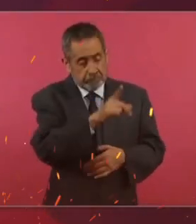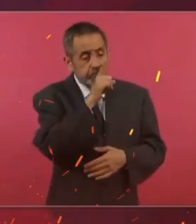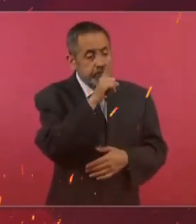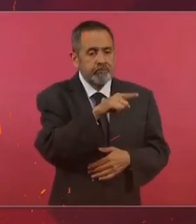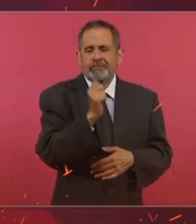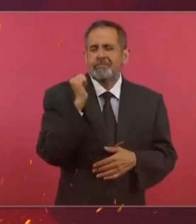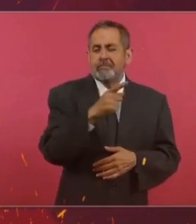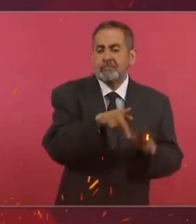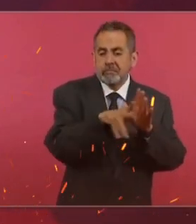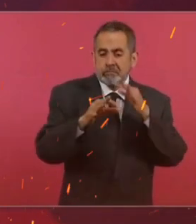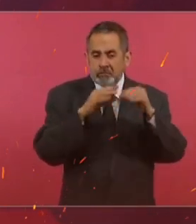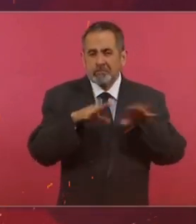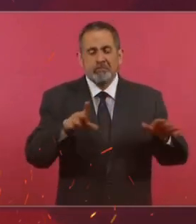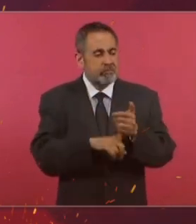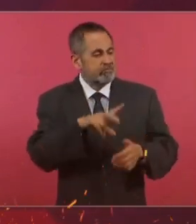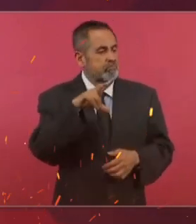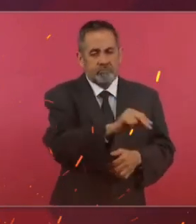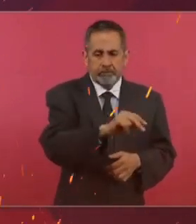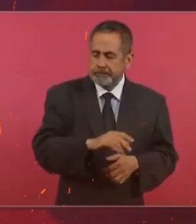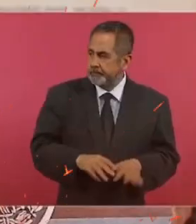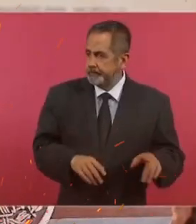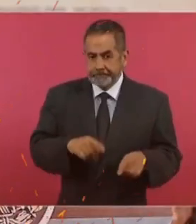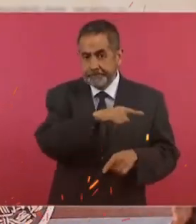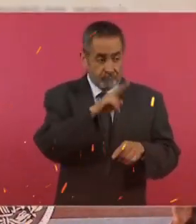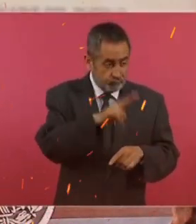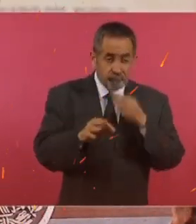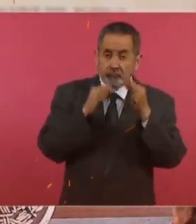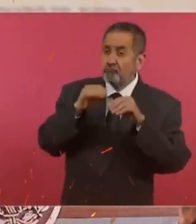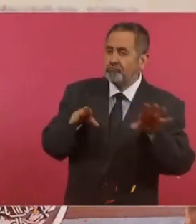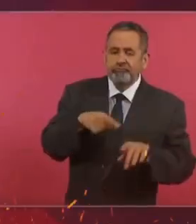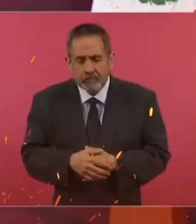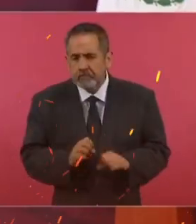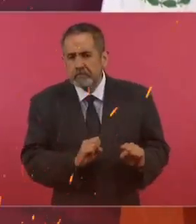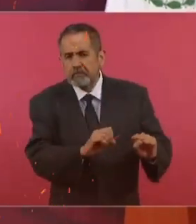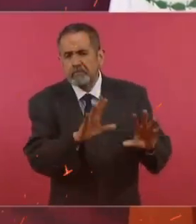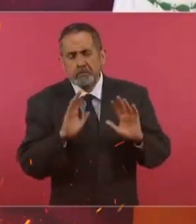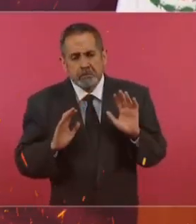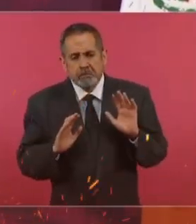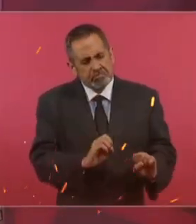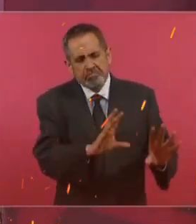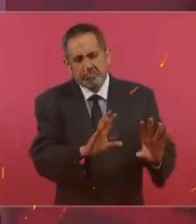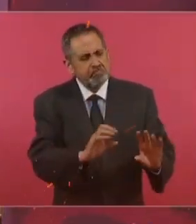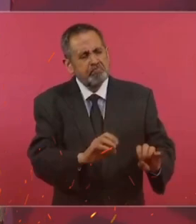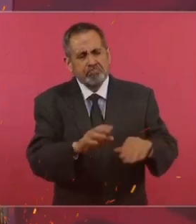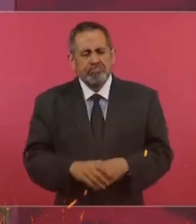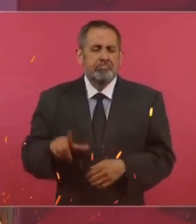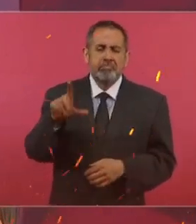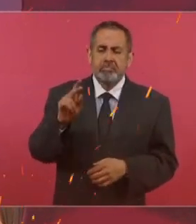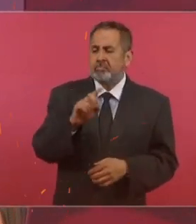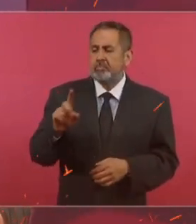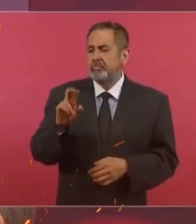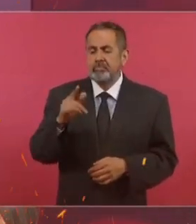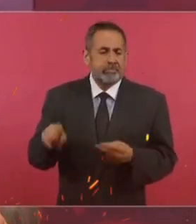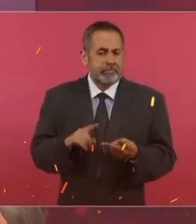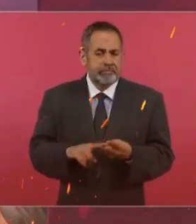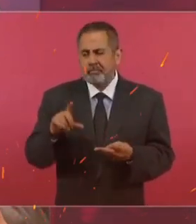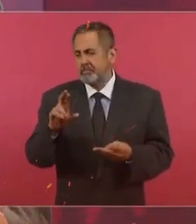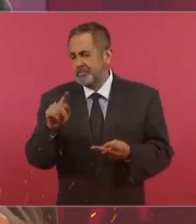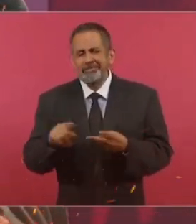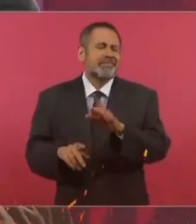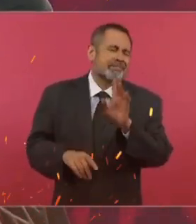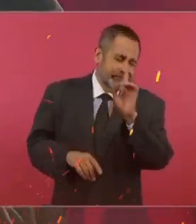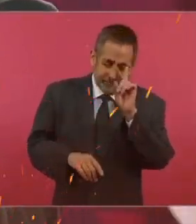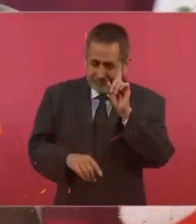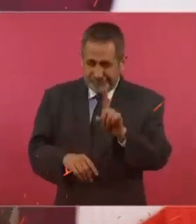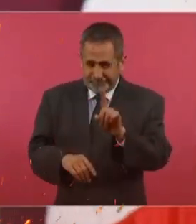a ningún medio de información, aunque yo sostengo que son de manipulación. Y ahí están López Dóriga y Ciro y Loret de Mola. Lo